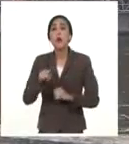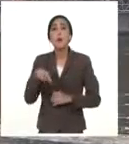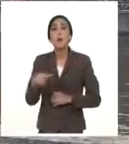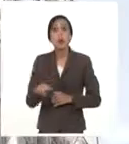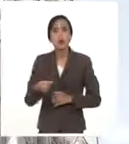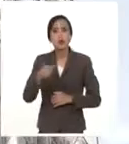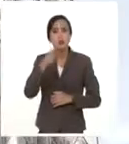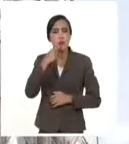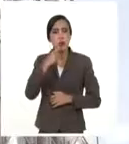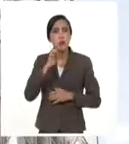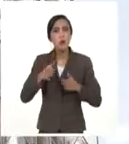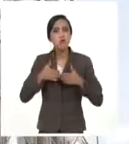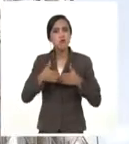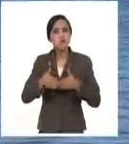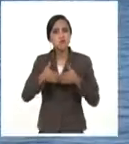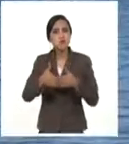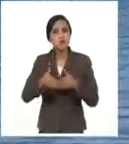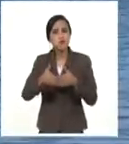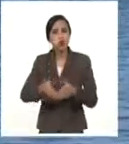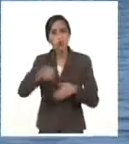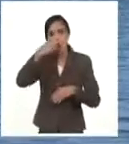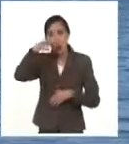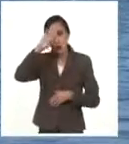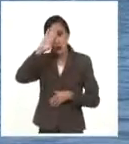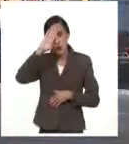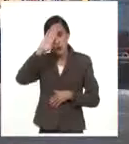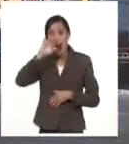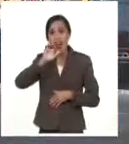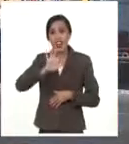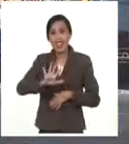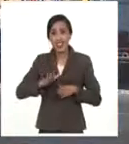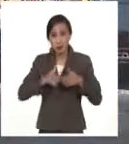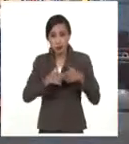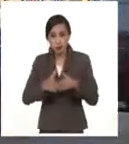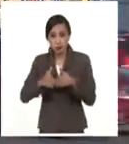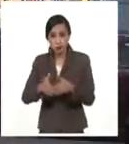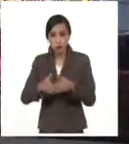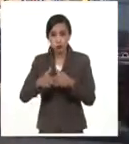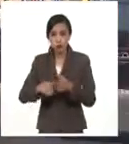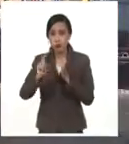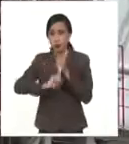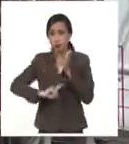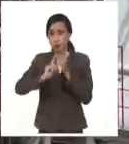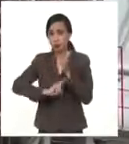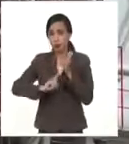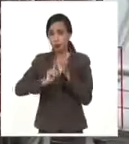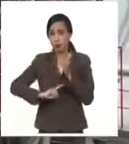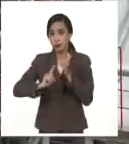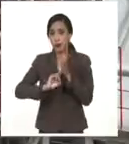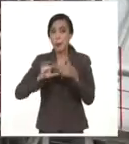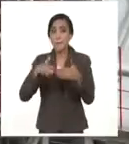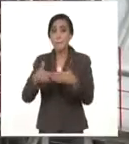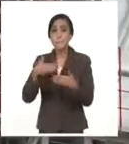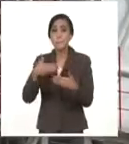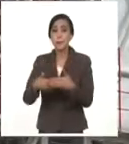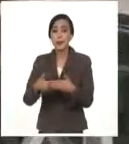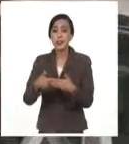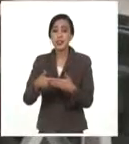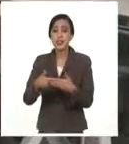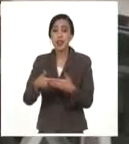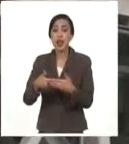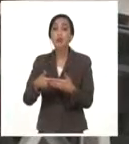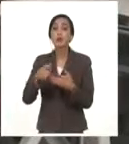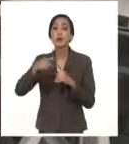al país de la quinta planta flotante móvil contratada a la empresa turca Karen. ¿Qué influencia